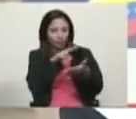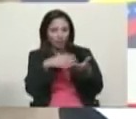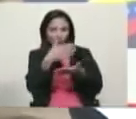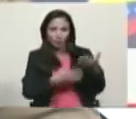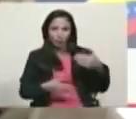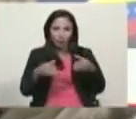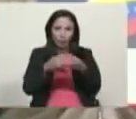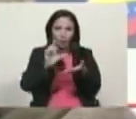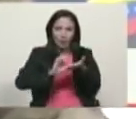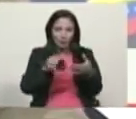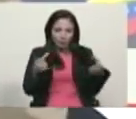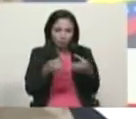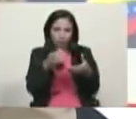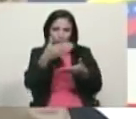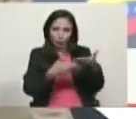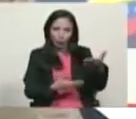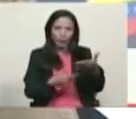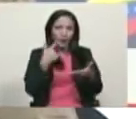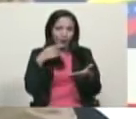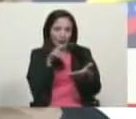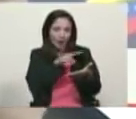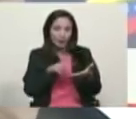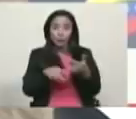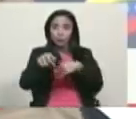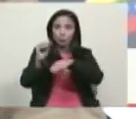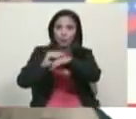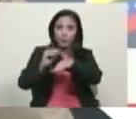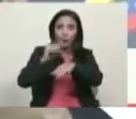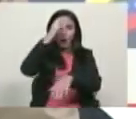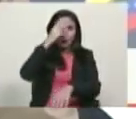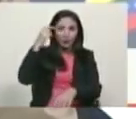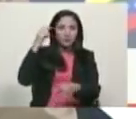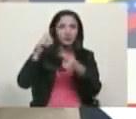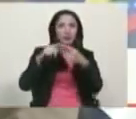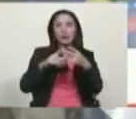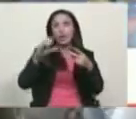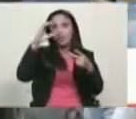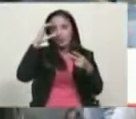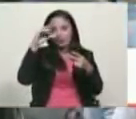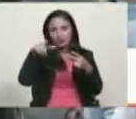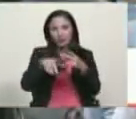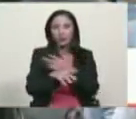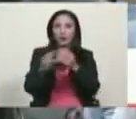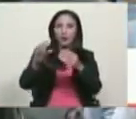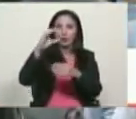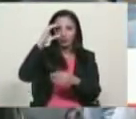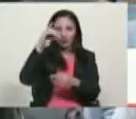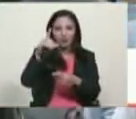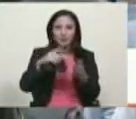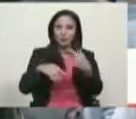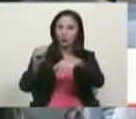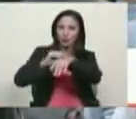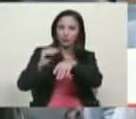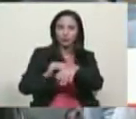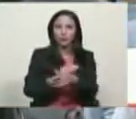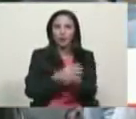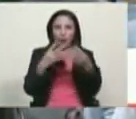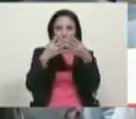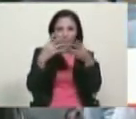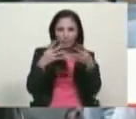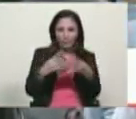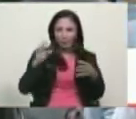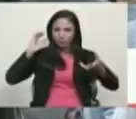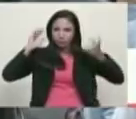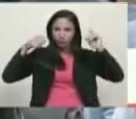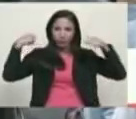hoy, le acabo de decir al canciller y a la vicepresidenta, leyendo cada uno de los párrafos, uno más loco que